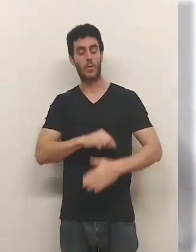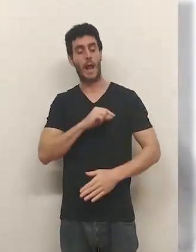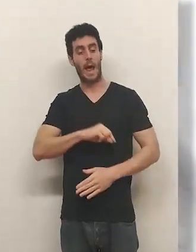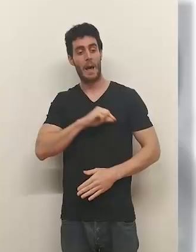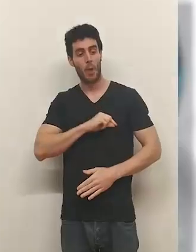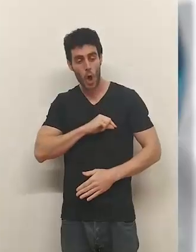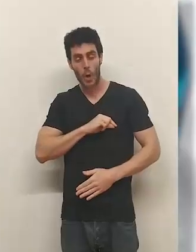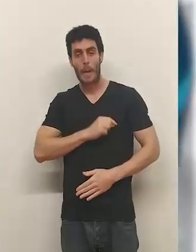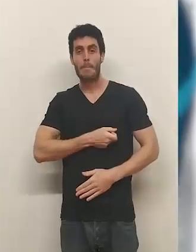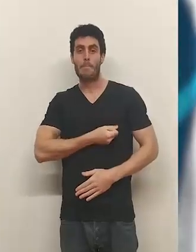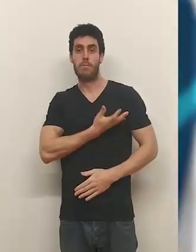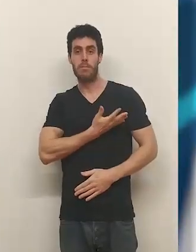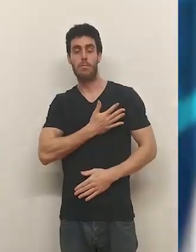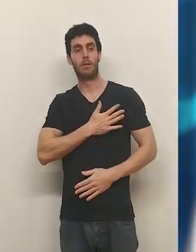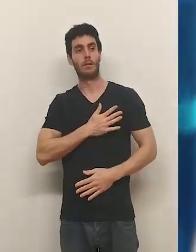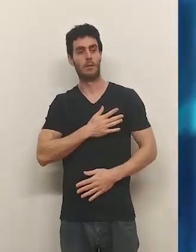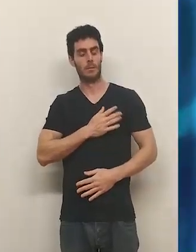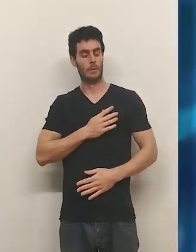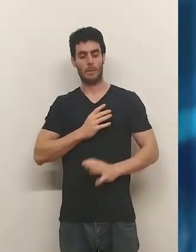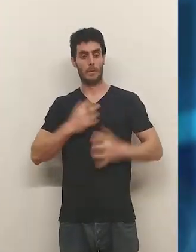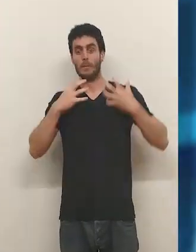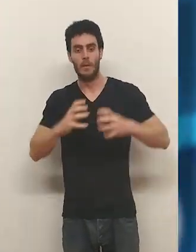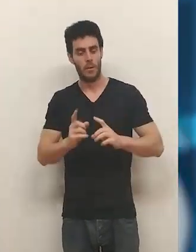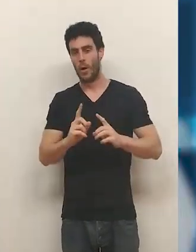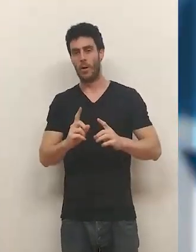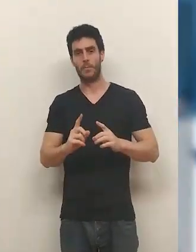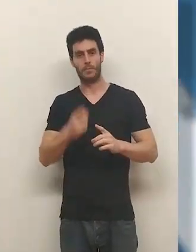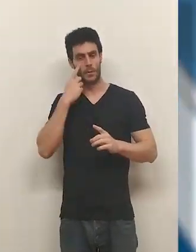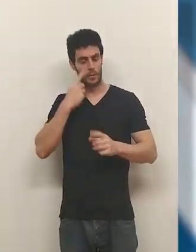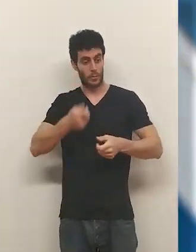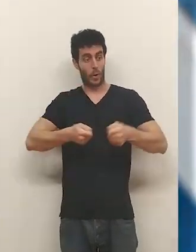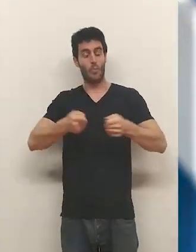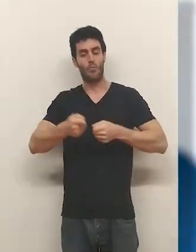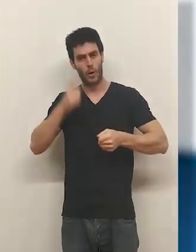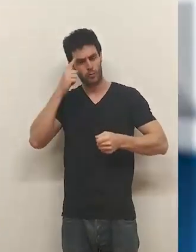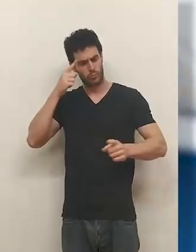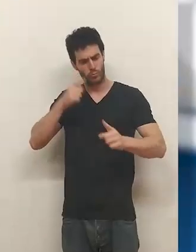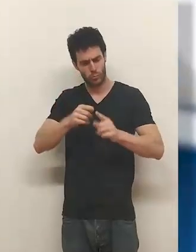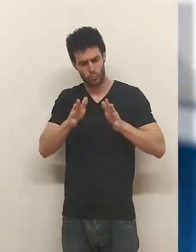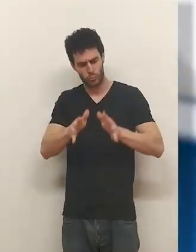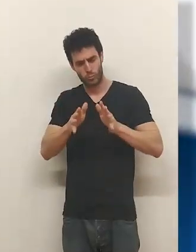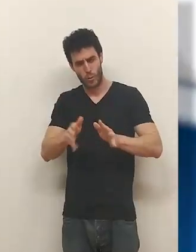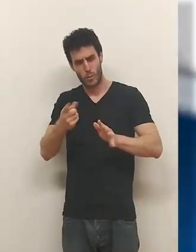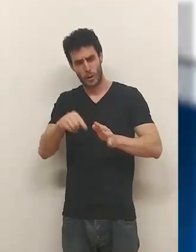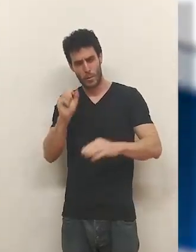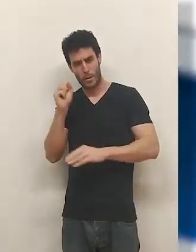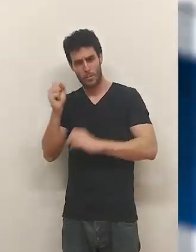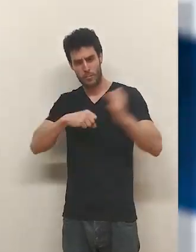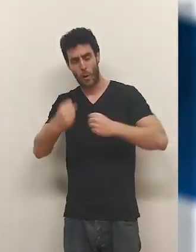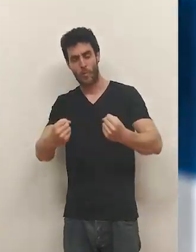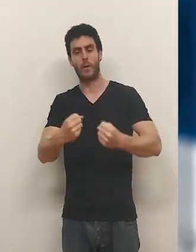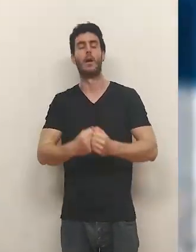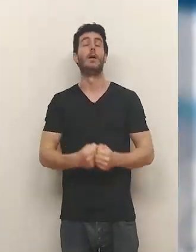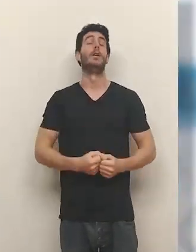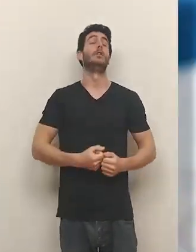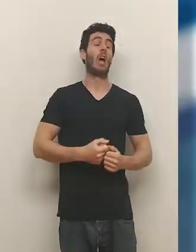emociones, de no precipitarnos, de saber lo que queremos y de ponerle las cosas difíciles al rival. Sí,